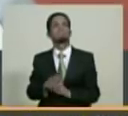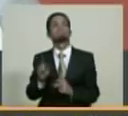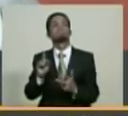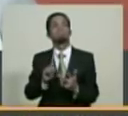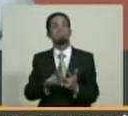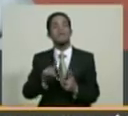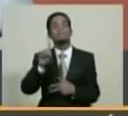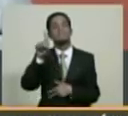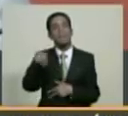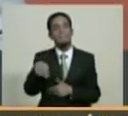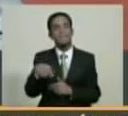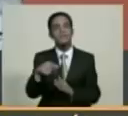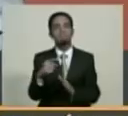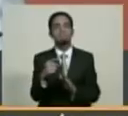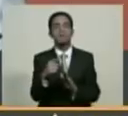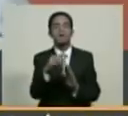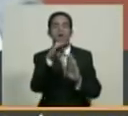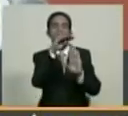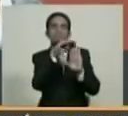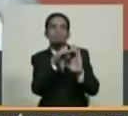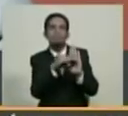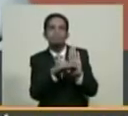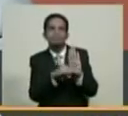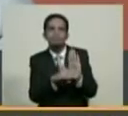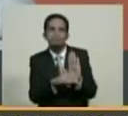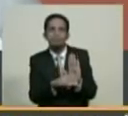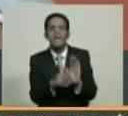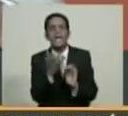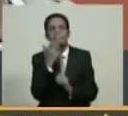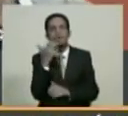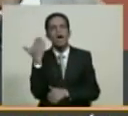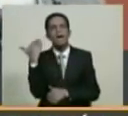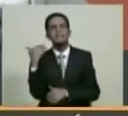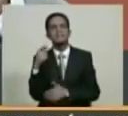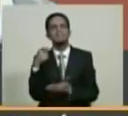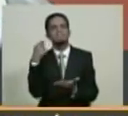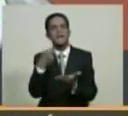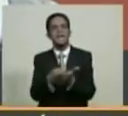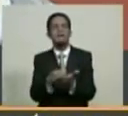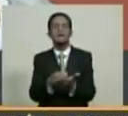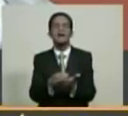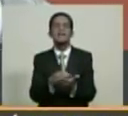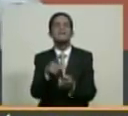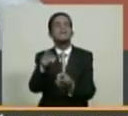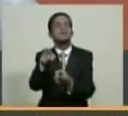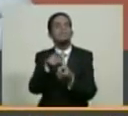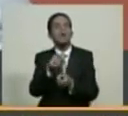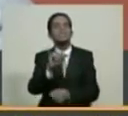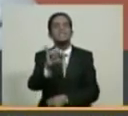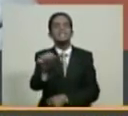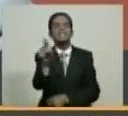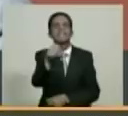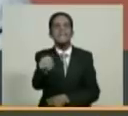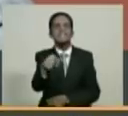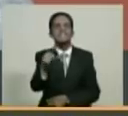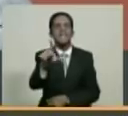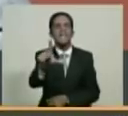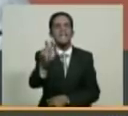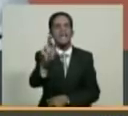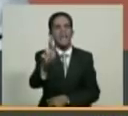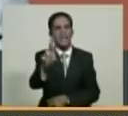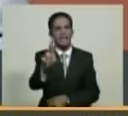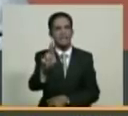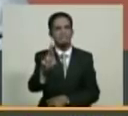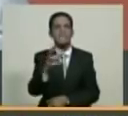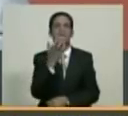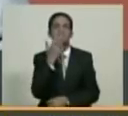el impuesto sobre la renta. La gente acostumbrada a hacer su pago de impuestos sobre la renta a finales del cierre del periodo fiscal, ahora